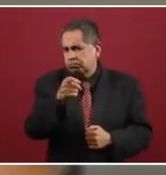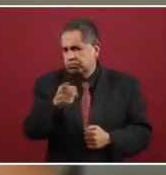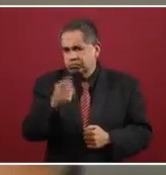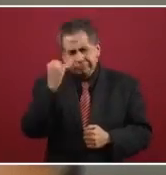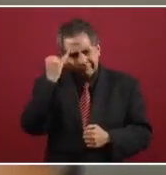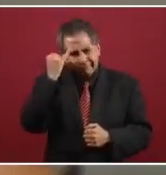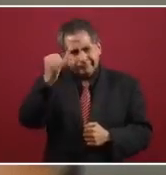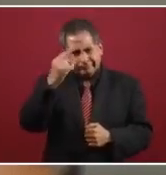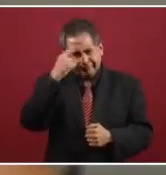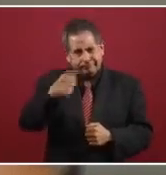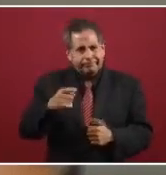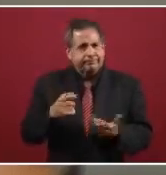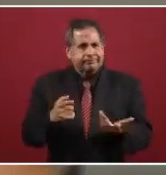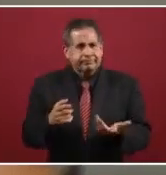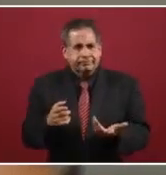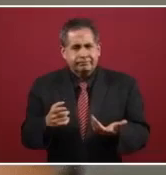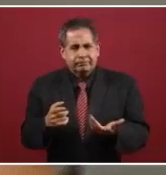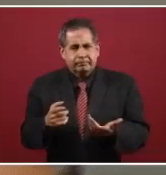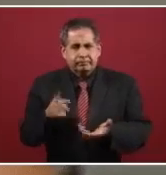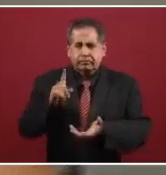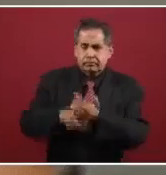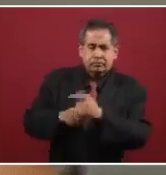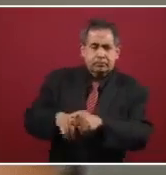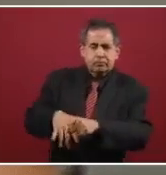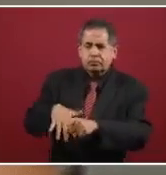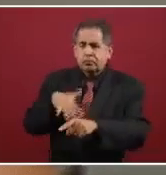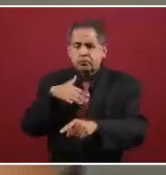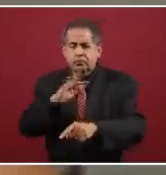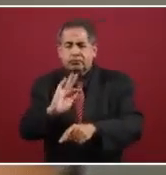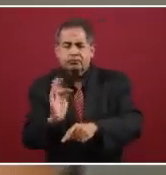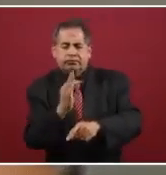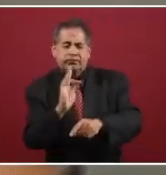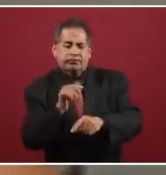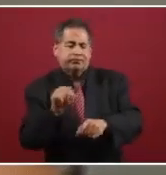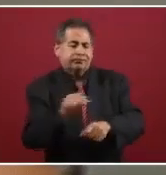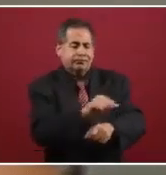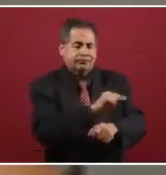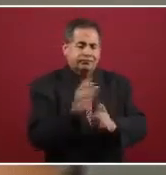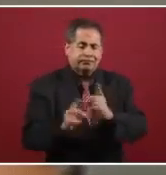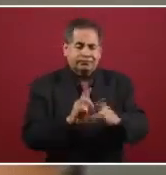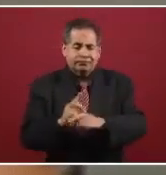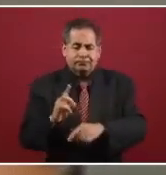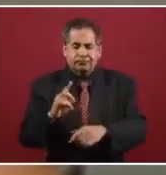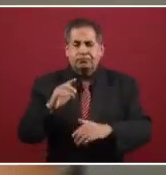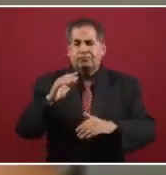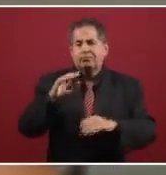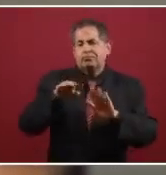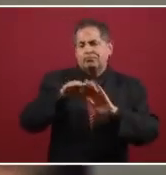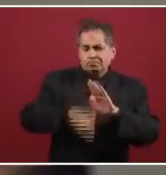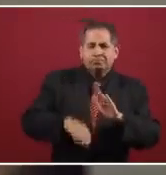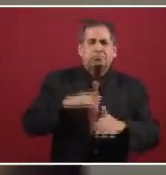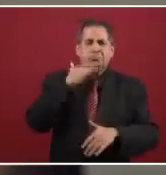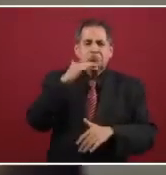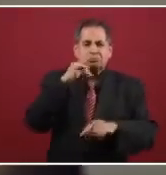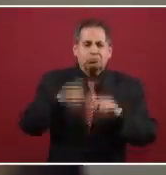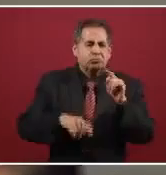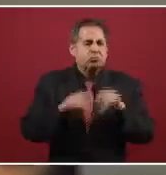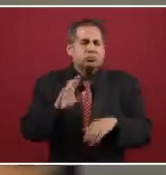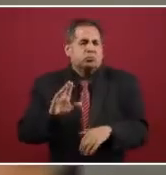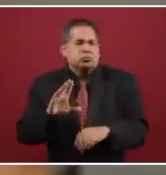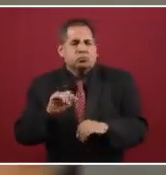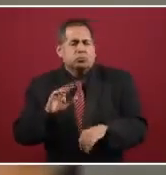es una medida para impedir actos de corrupción en las federaciones. ¿Se tienen ya los casos registrados? ¿Se tiene evidencia de esto? ¿O por a qué se